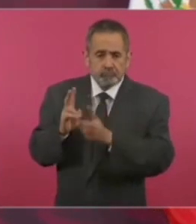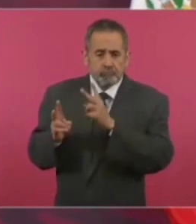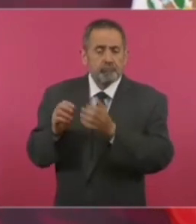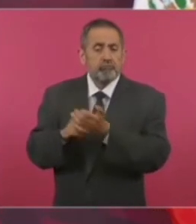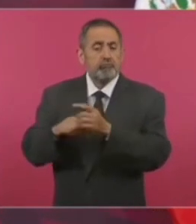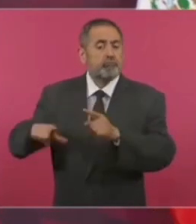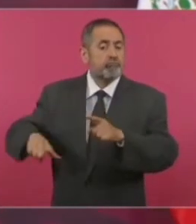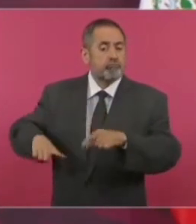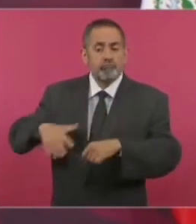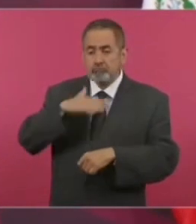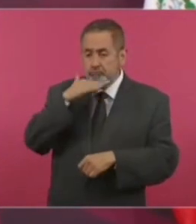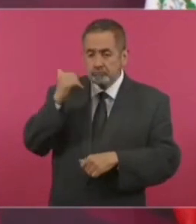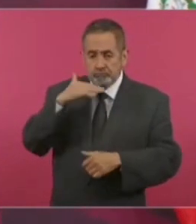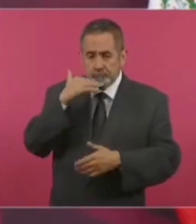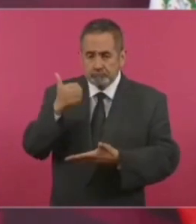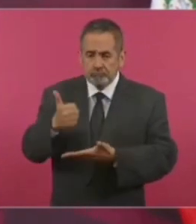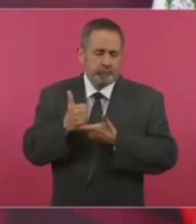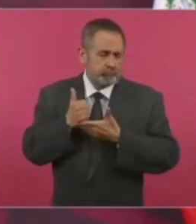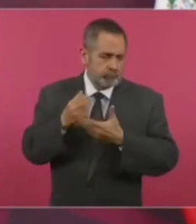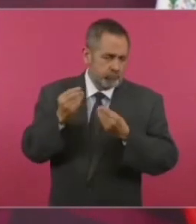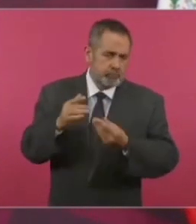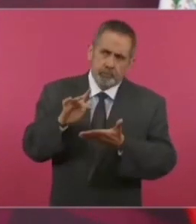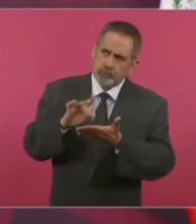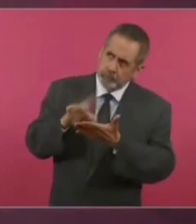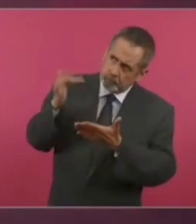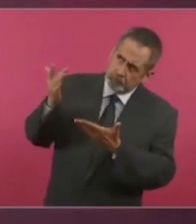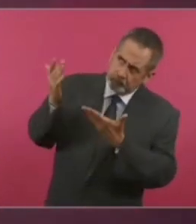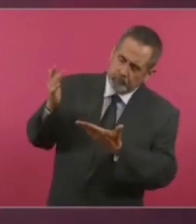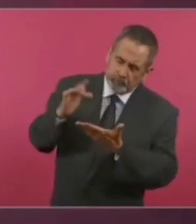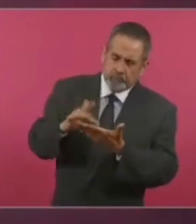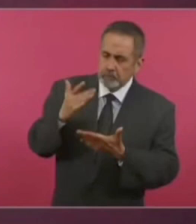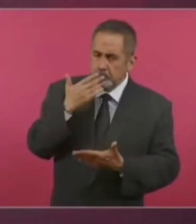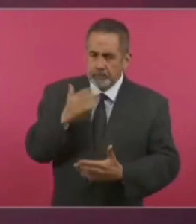del gobierno alemán, les agradecemos.